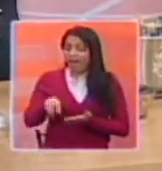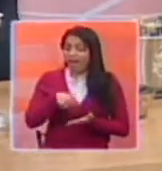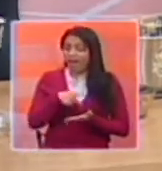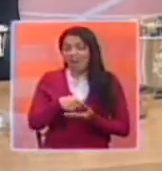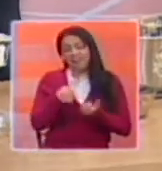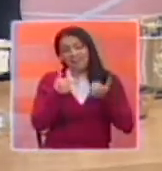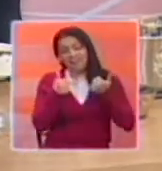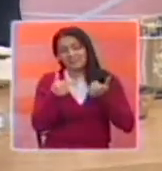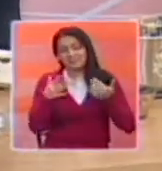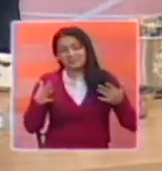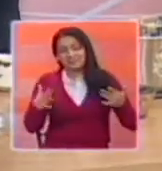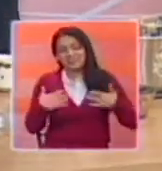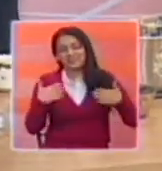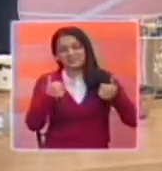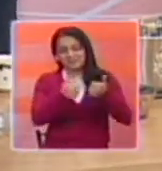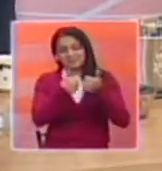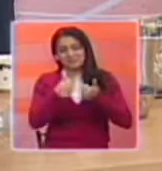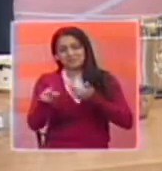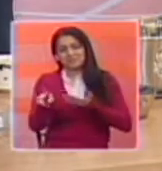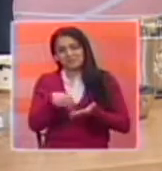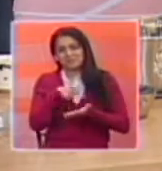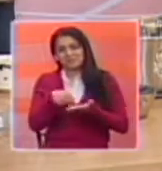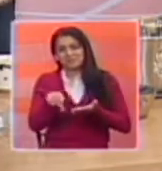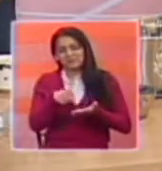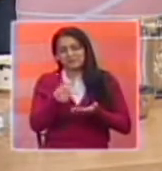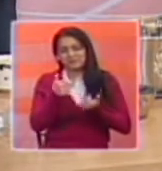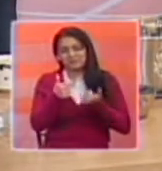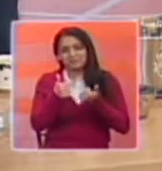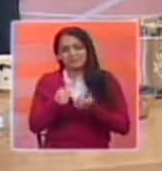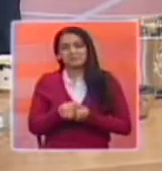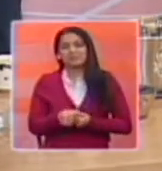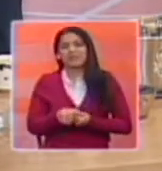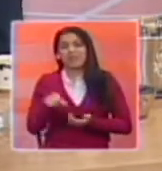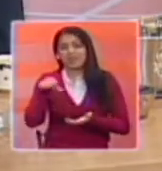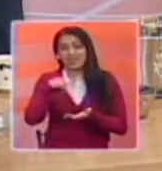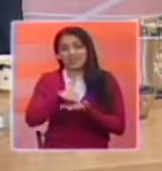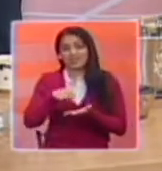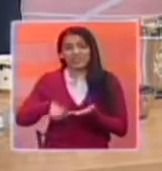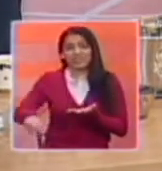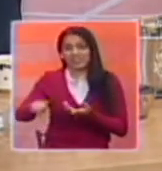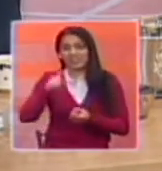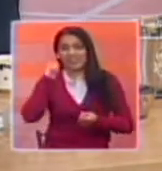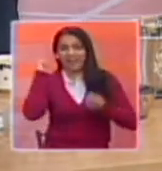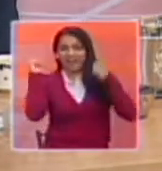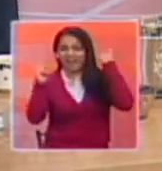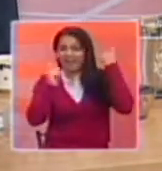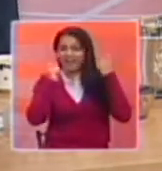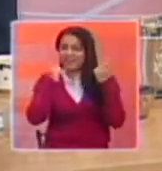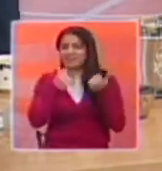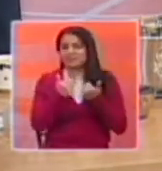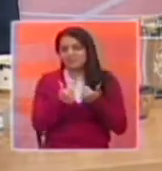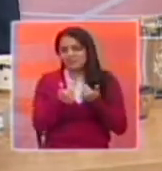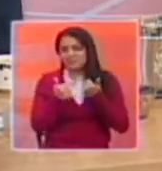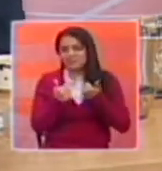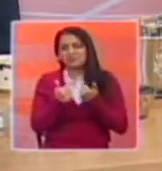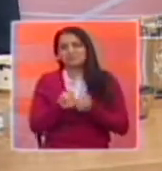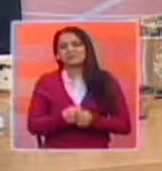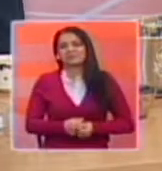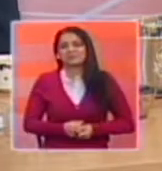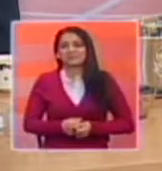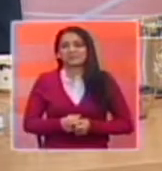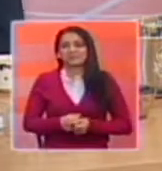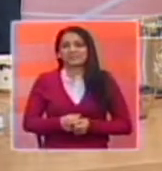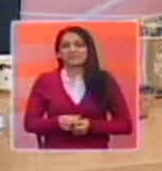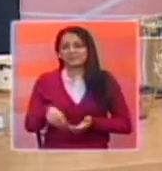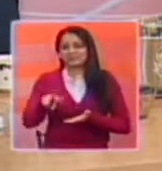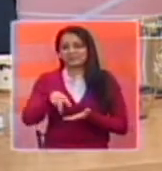mucho. Me alegra mucho que sea así, que festejen a su ciudad. Hay gente que está, o sea, súper como patriótica, mi ciudad y todo. Se pone de